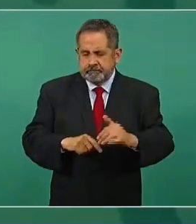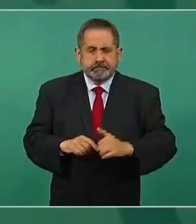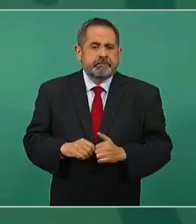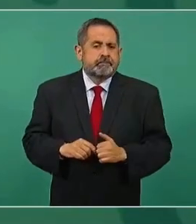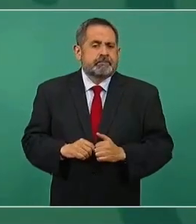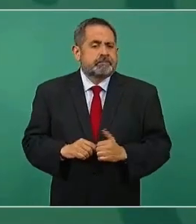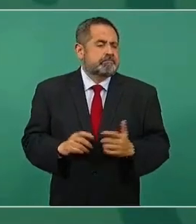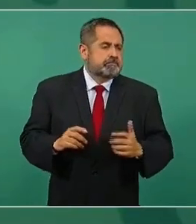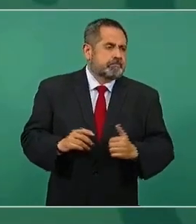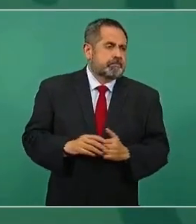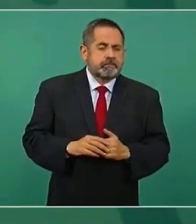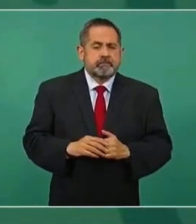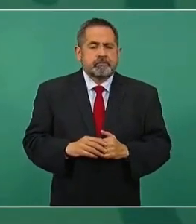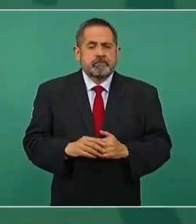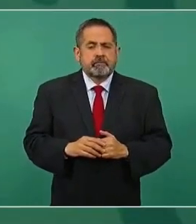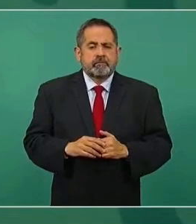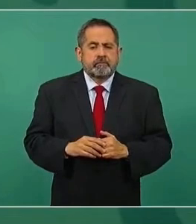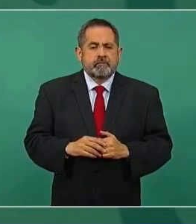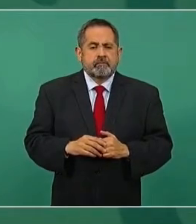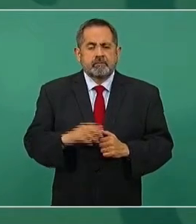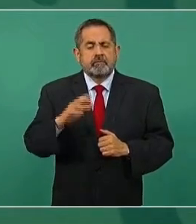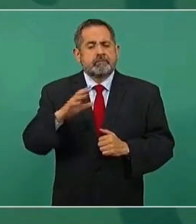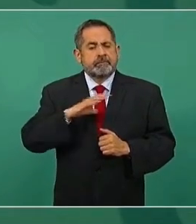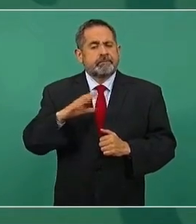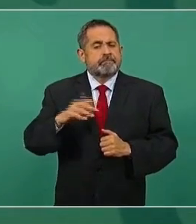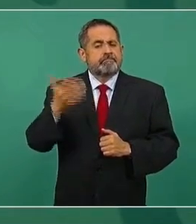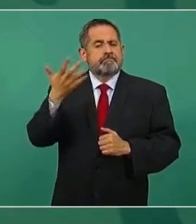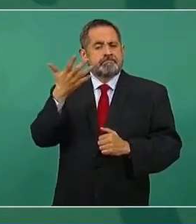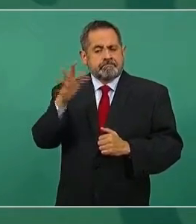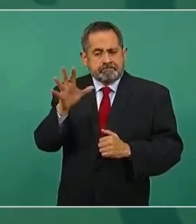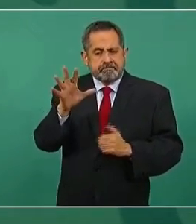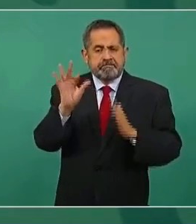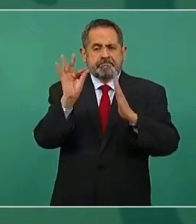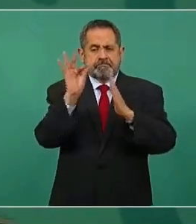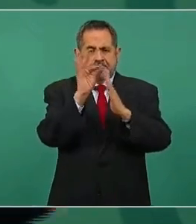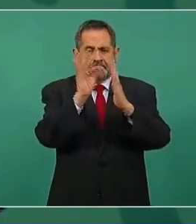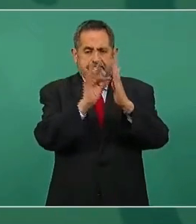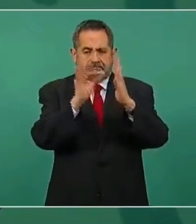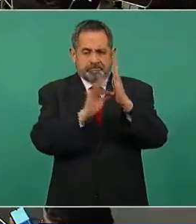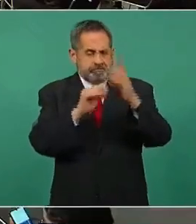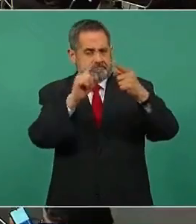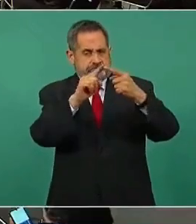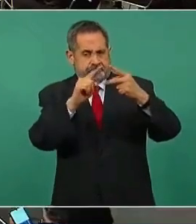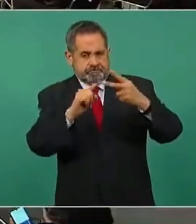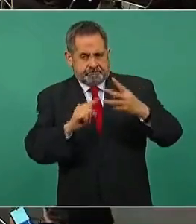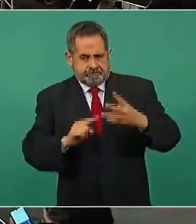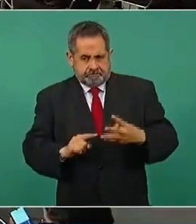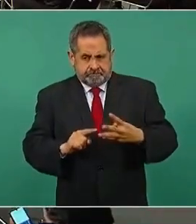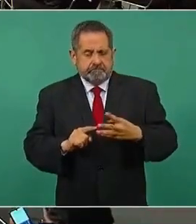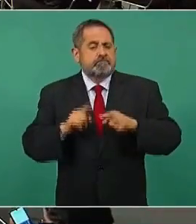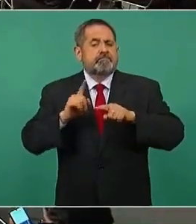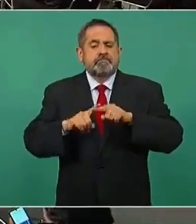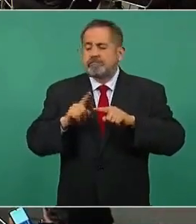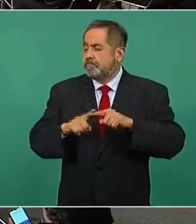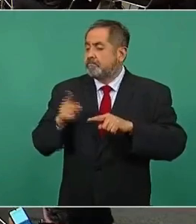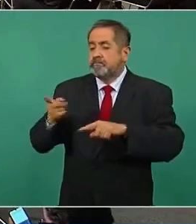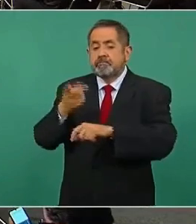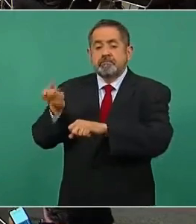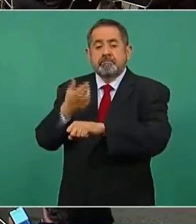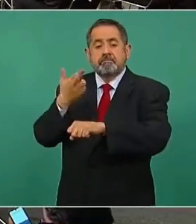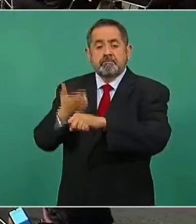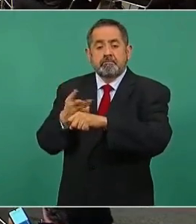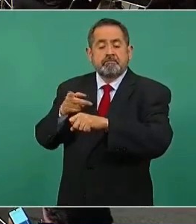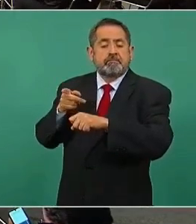que ya se convirtió en 10 puntos básicos y que trabajaron la